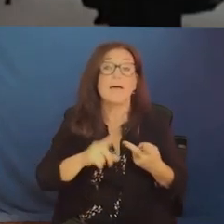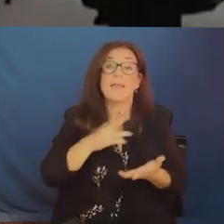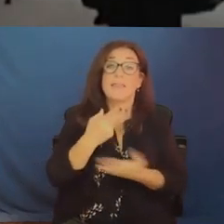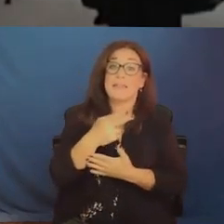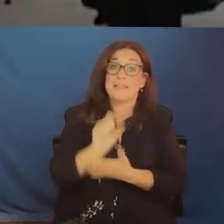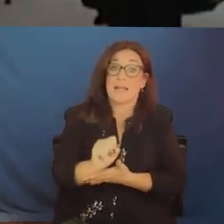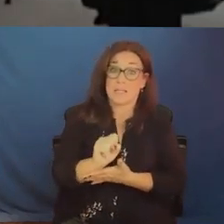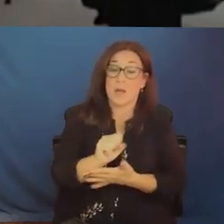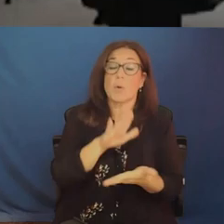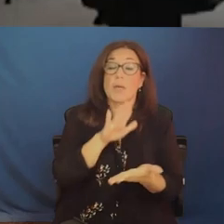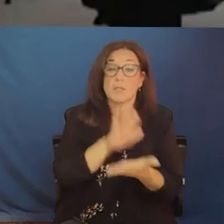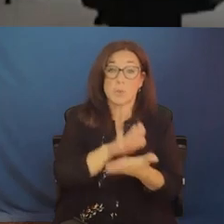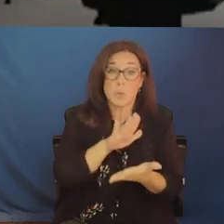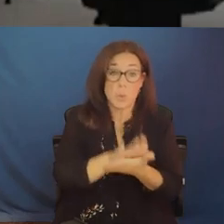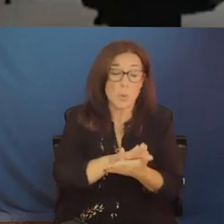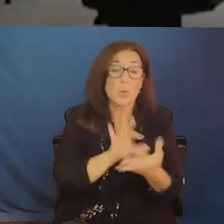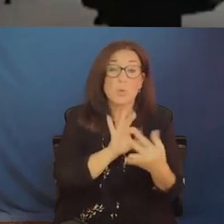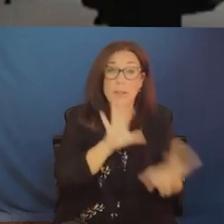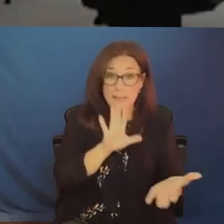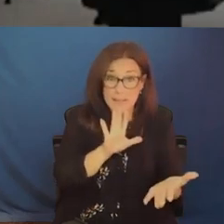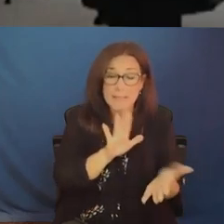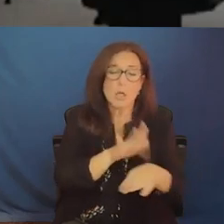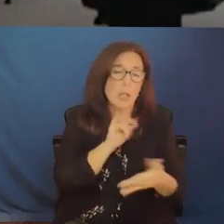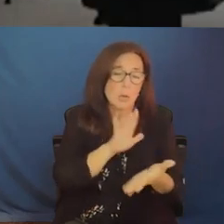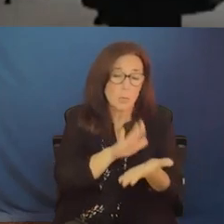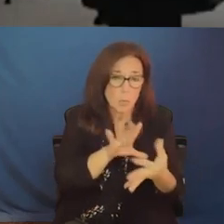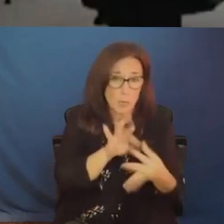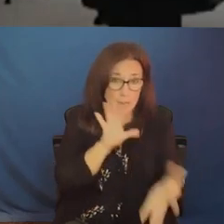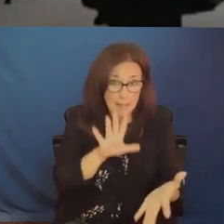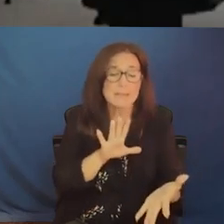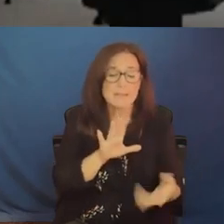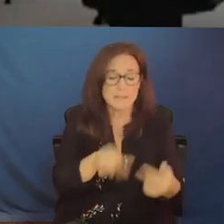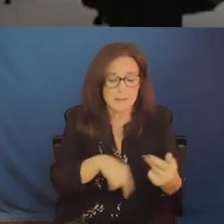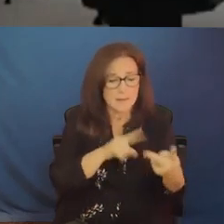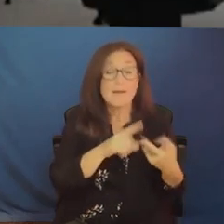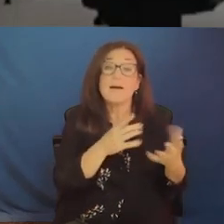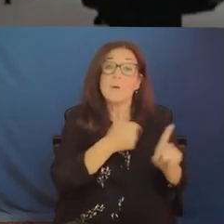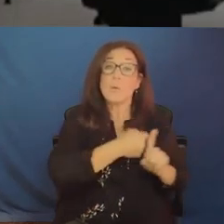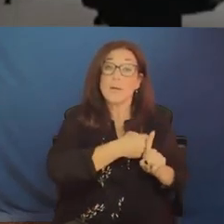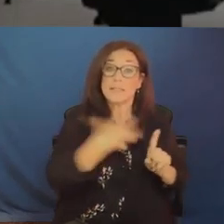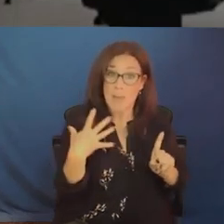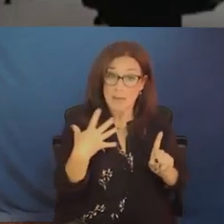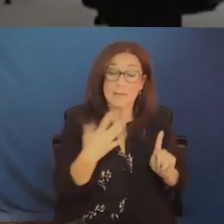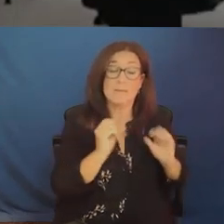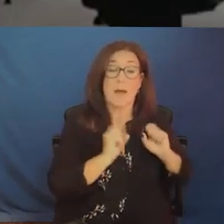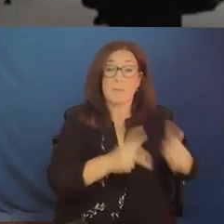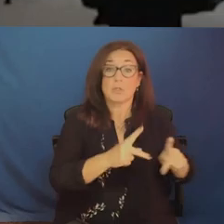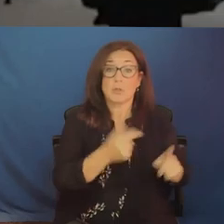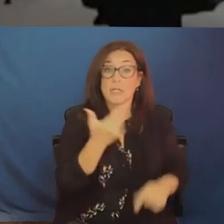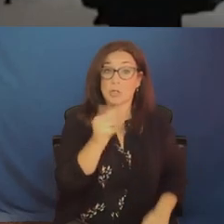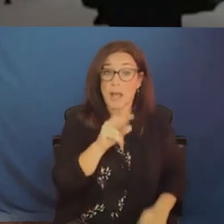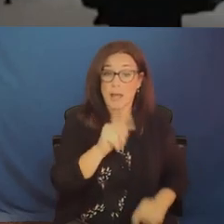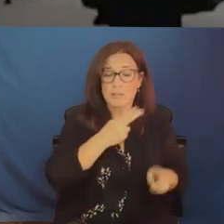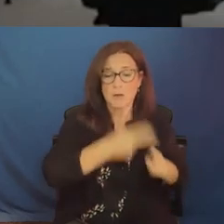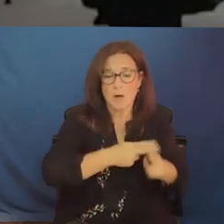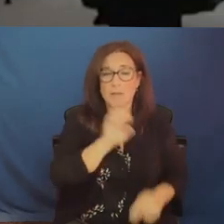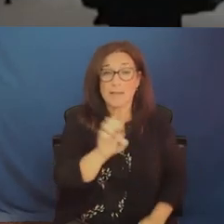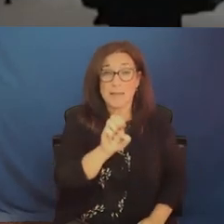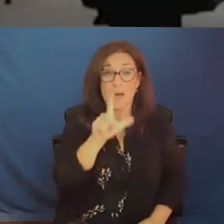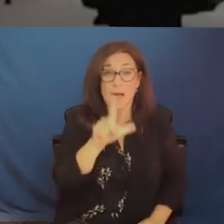las solicitudes de apoyo de primaria y secundaria como el ser para expandir las oportunidades de aprendizaje como igual y